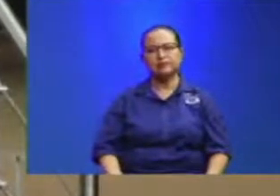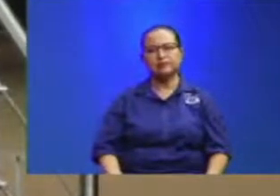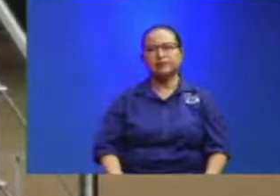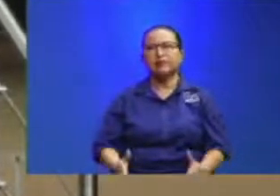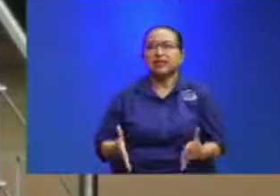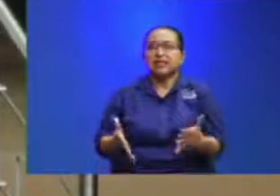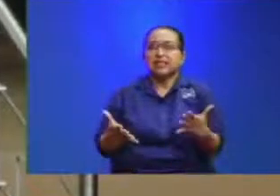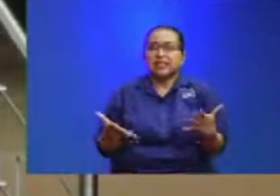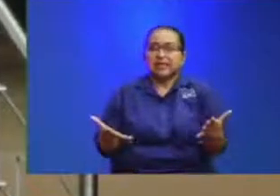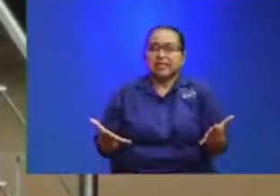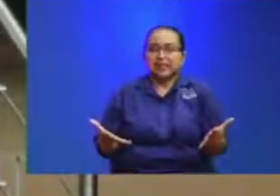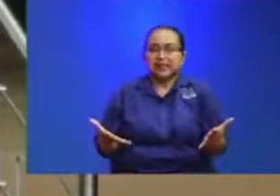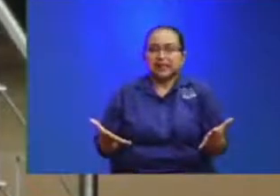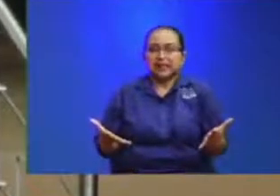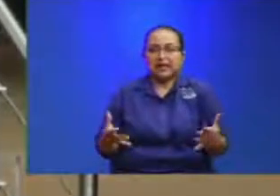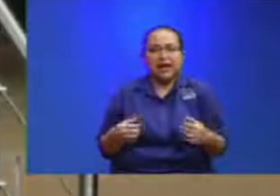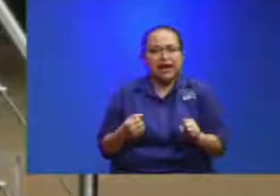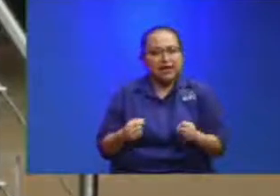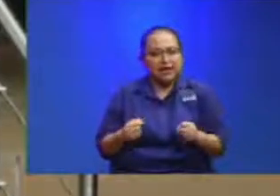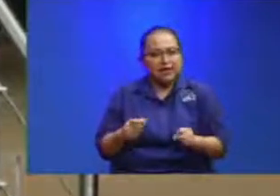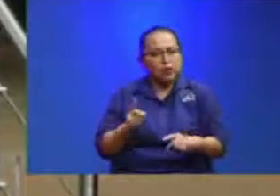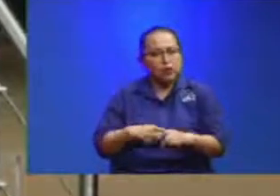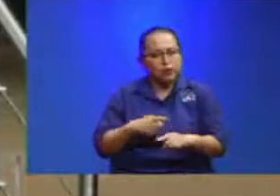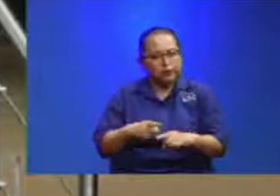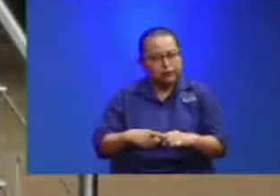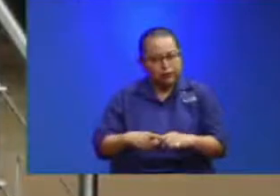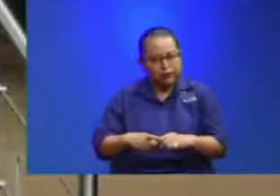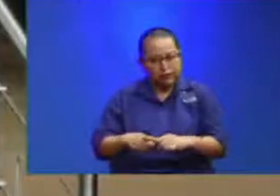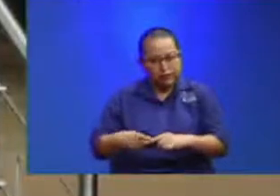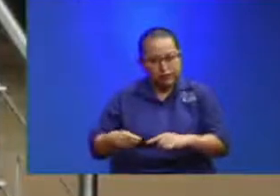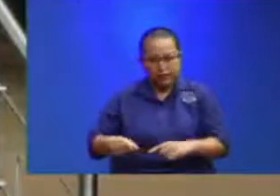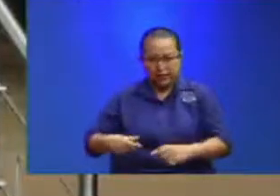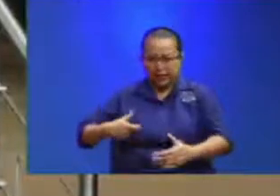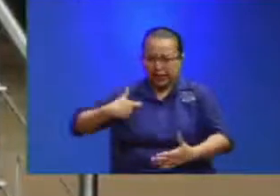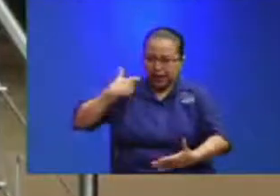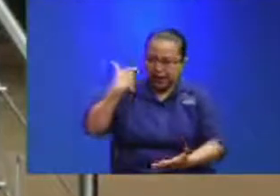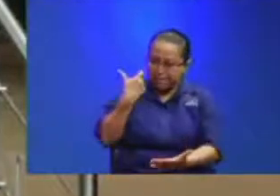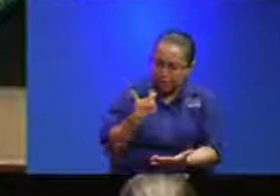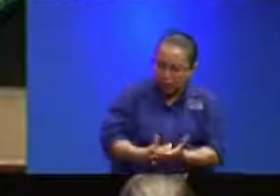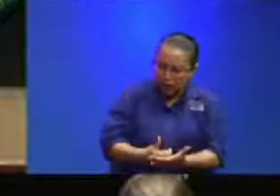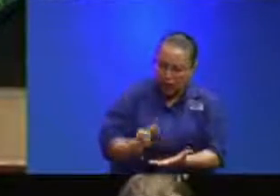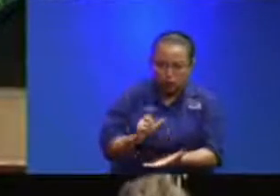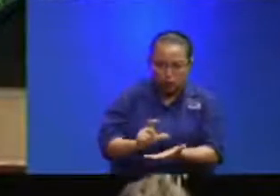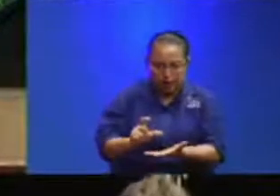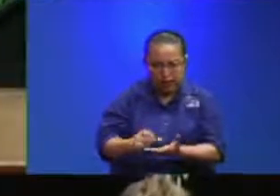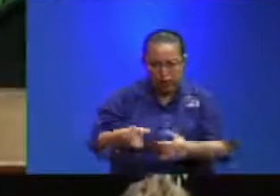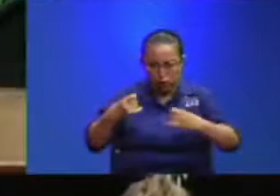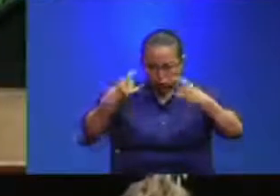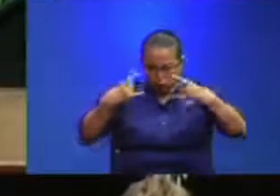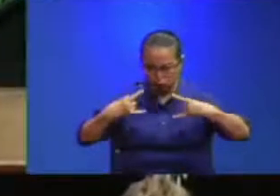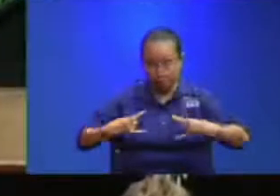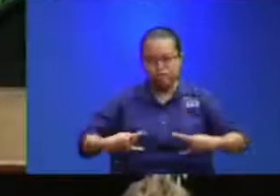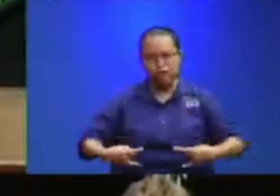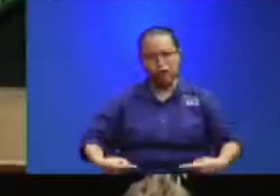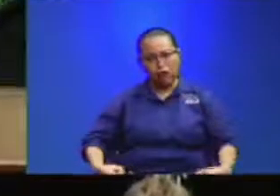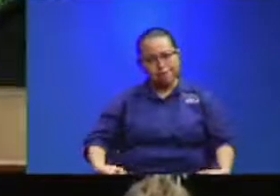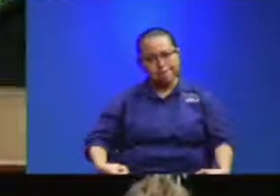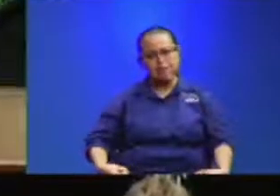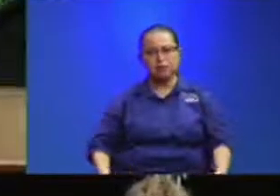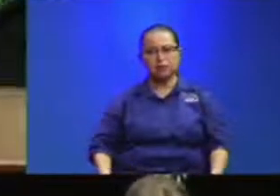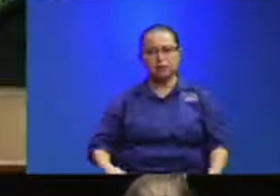qué voy a hacer cuando él tenga pagar el colegio de los patos y los uniformes y los